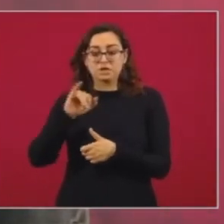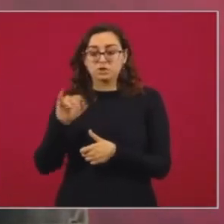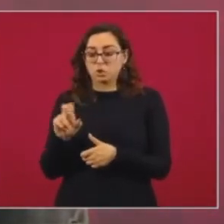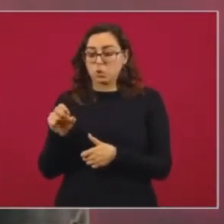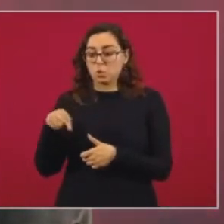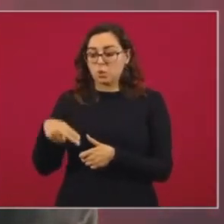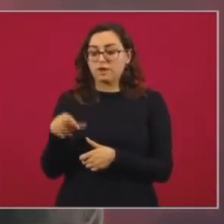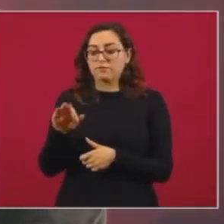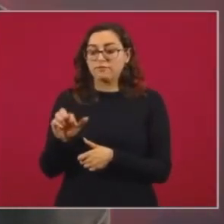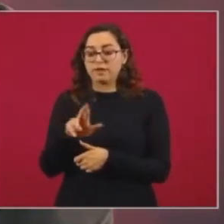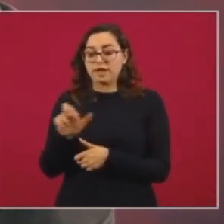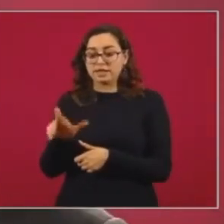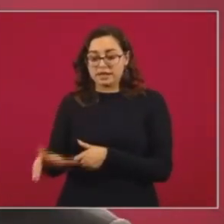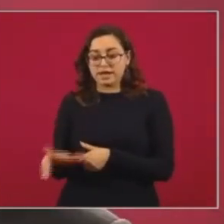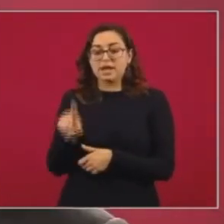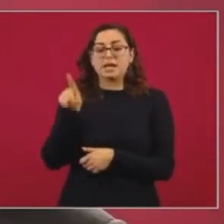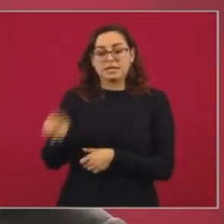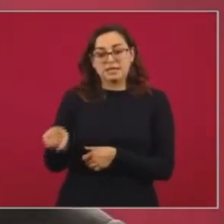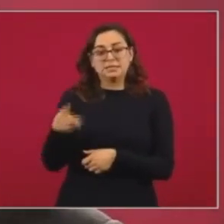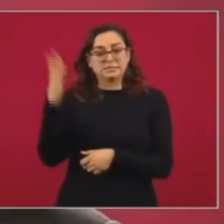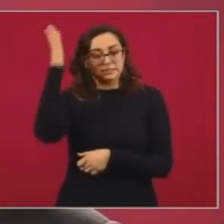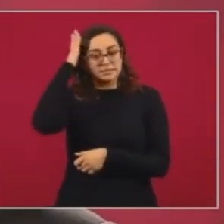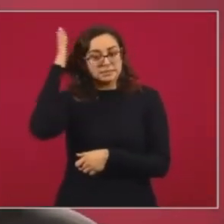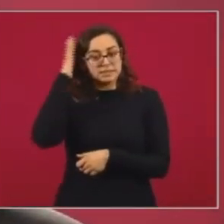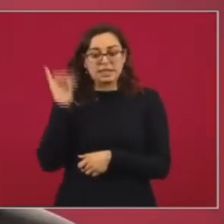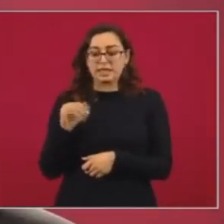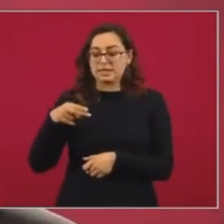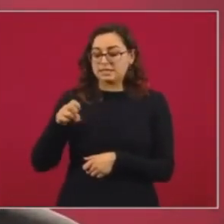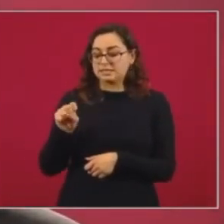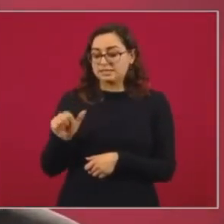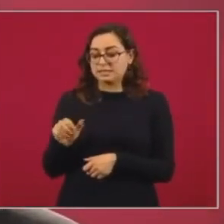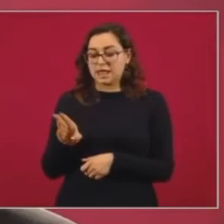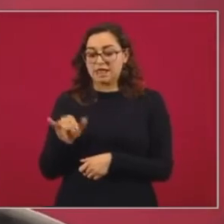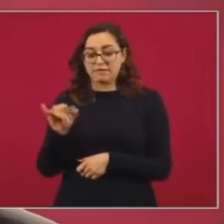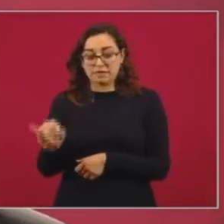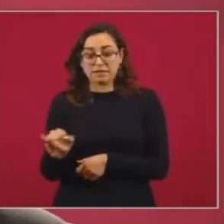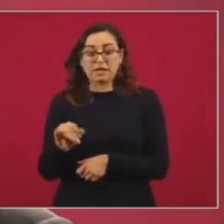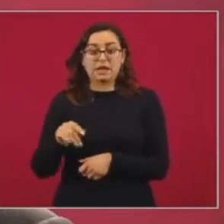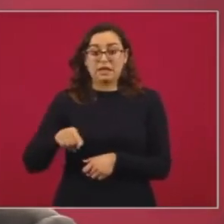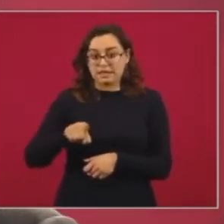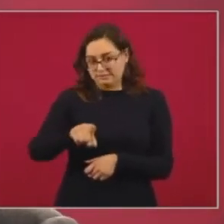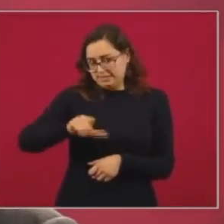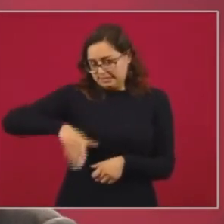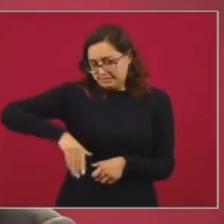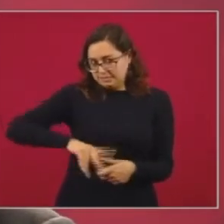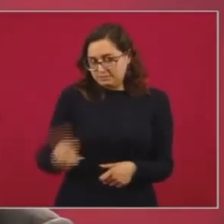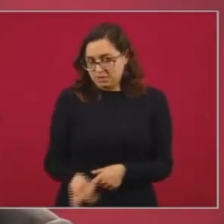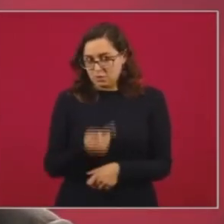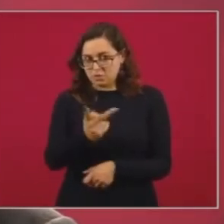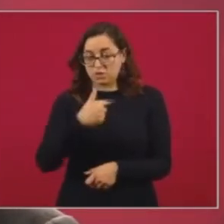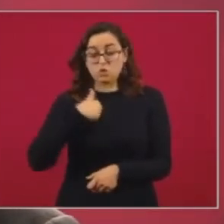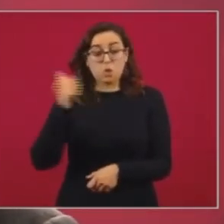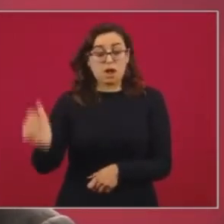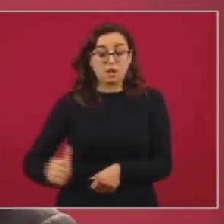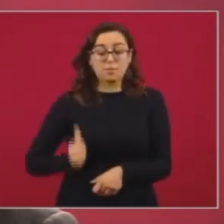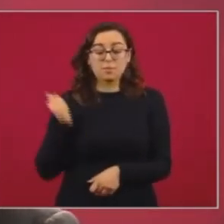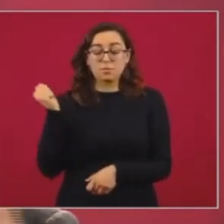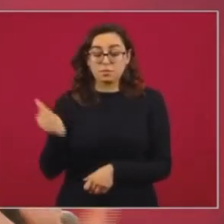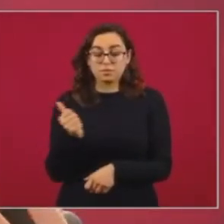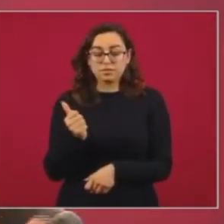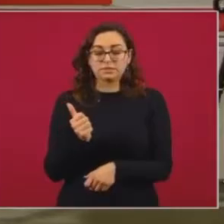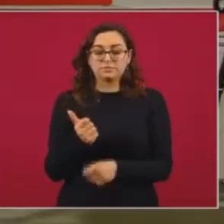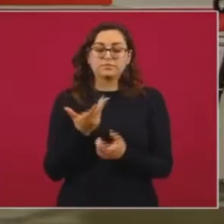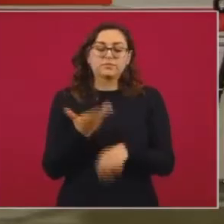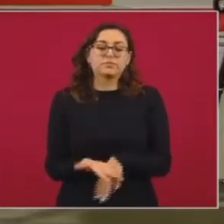del INSABI. Entonces, ese es el propósito. ¿Por qué lo digo? Aprovechando su pregunta muy amable, precisamente para recalcar